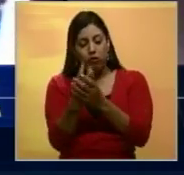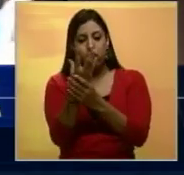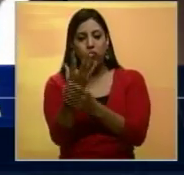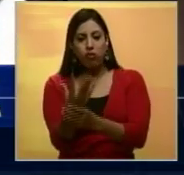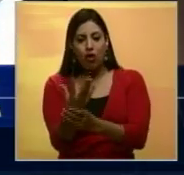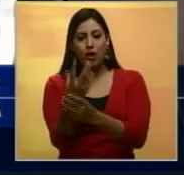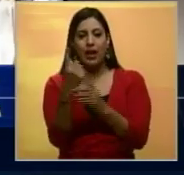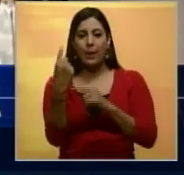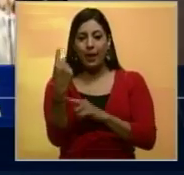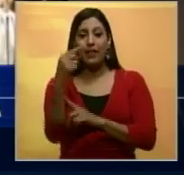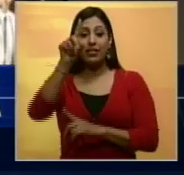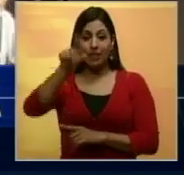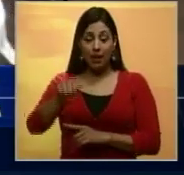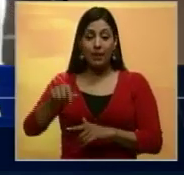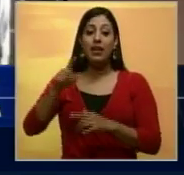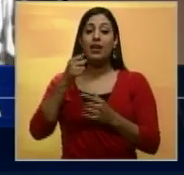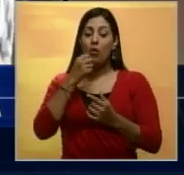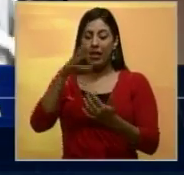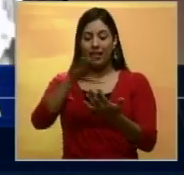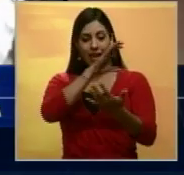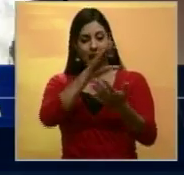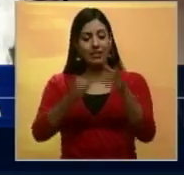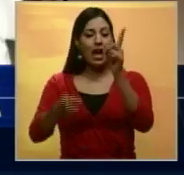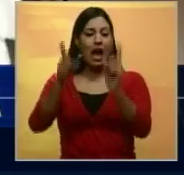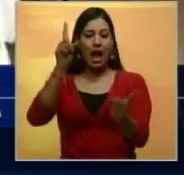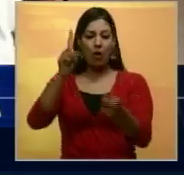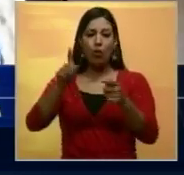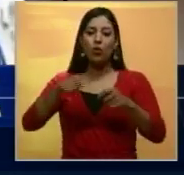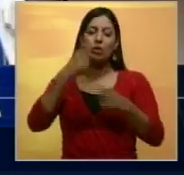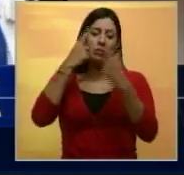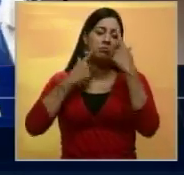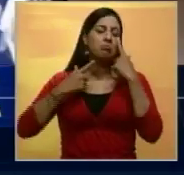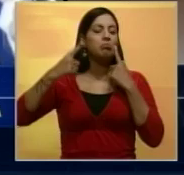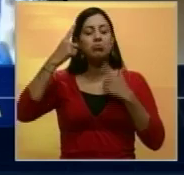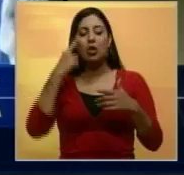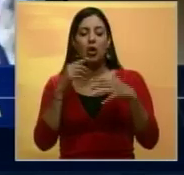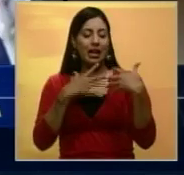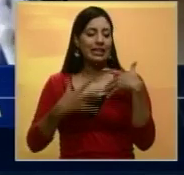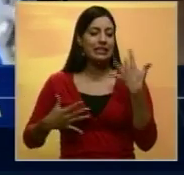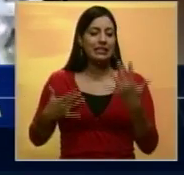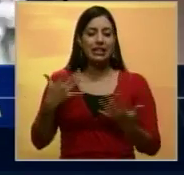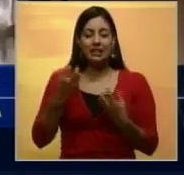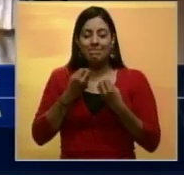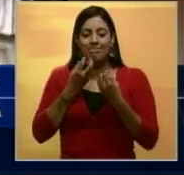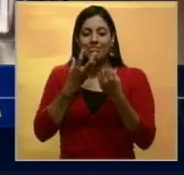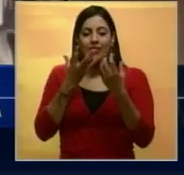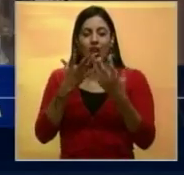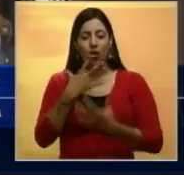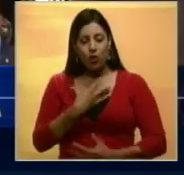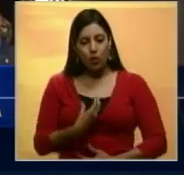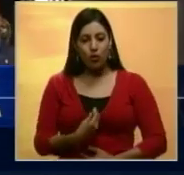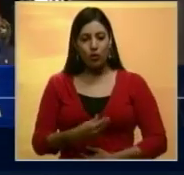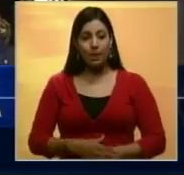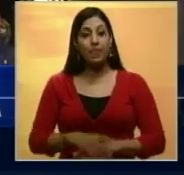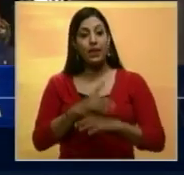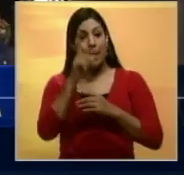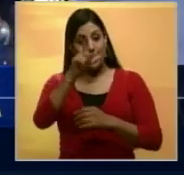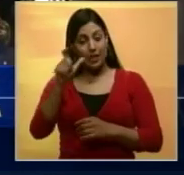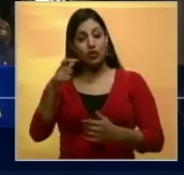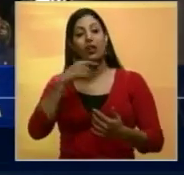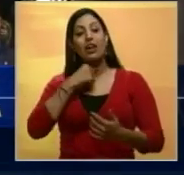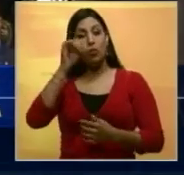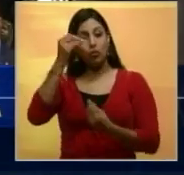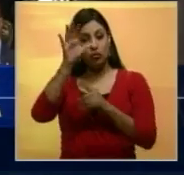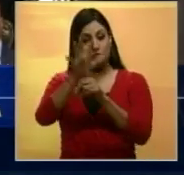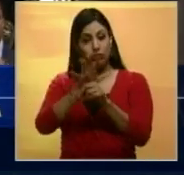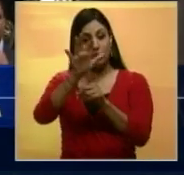y veladoras, entonaron sus canciones y algunos rompieron en llanto con emotivas expresiones de duelo. Los fans del Divo de